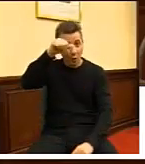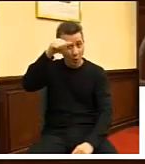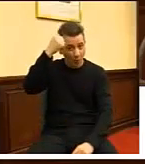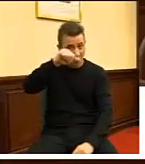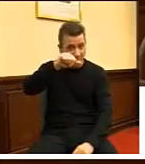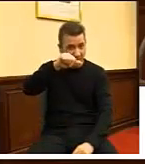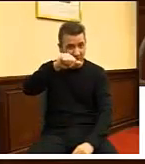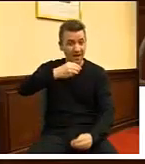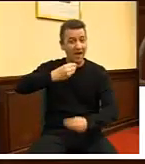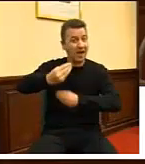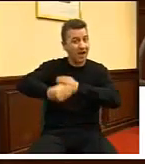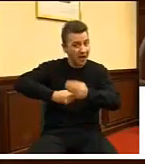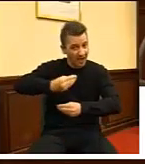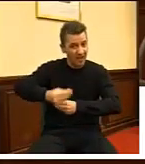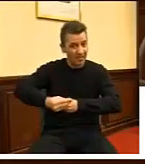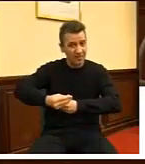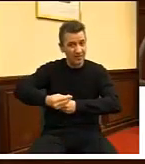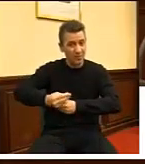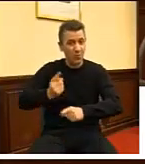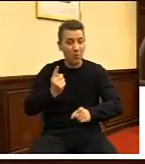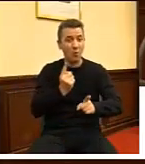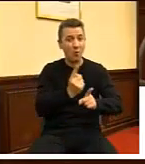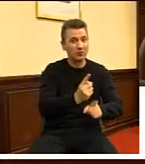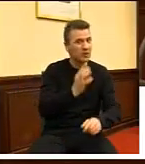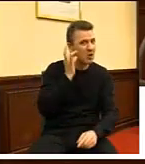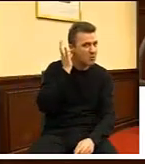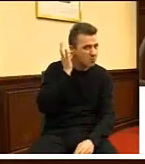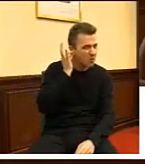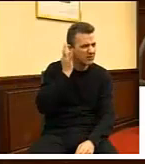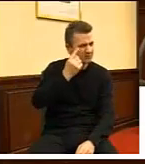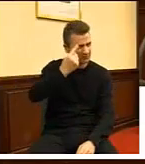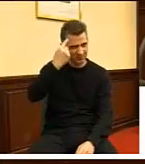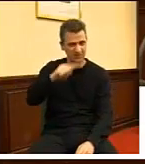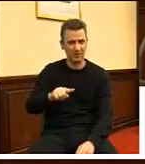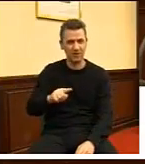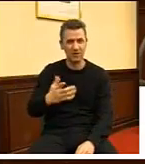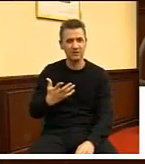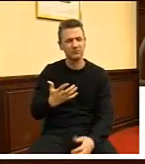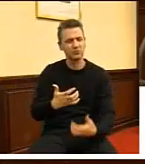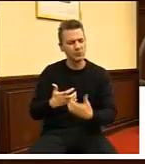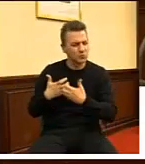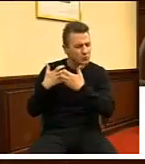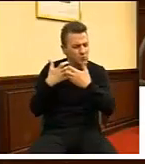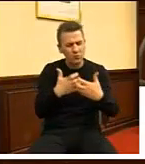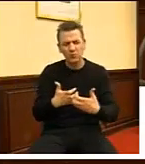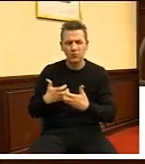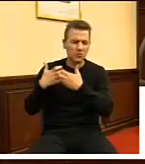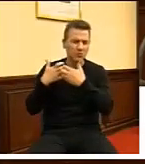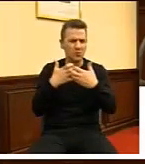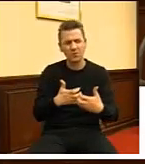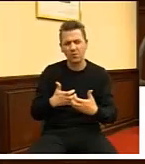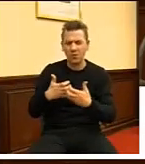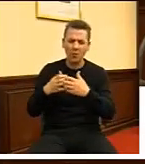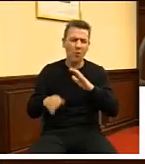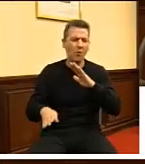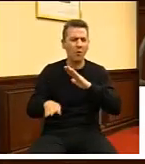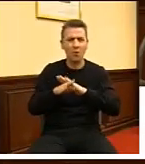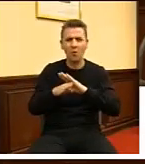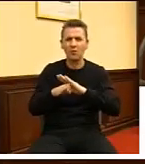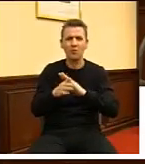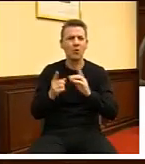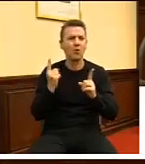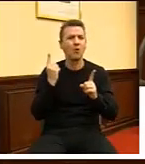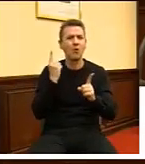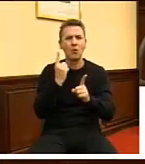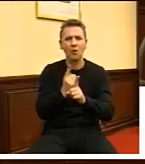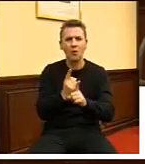ejercen sobre las mujeres y porque vamos a seguir luchando contra toda violación de